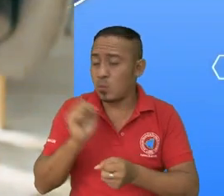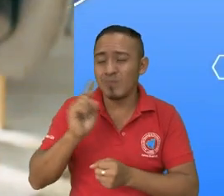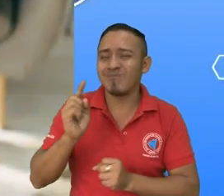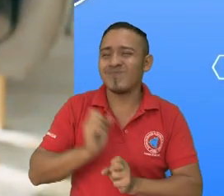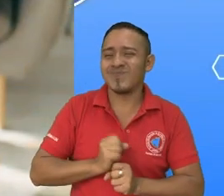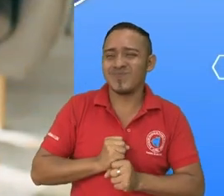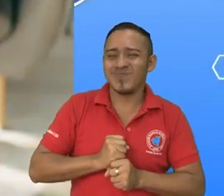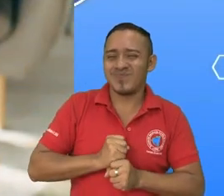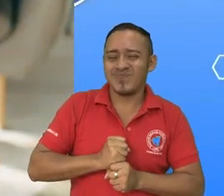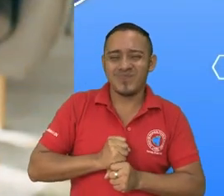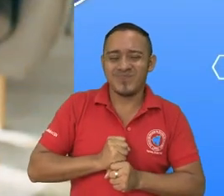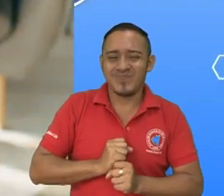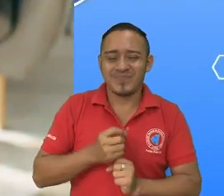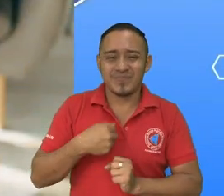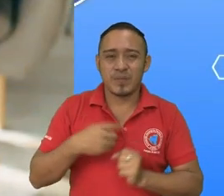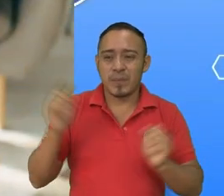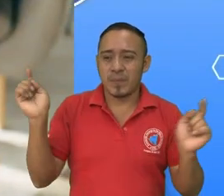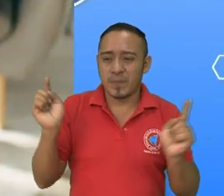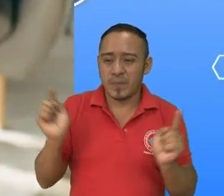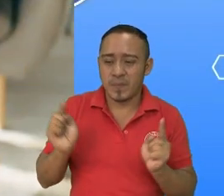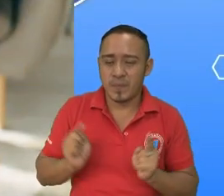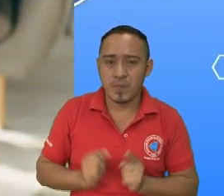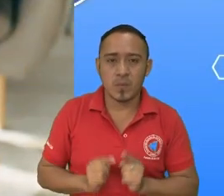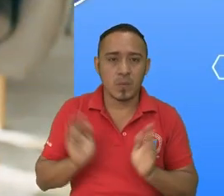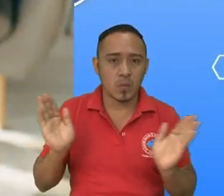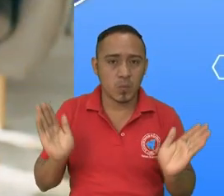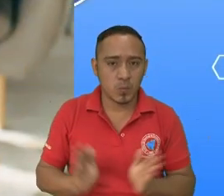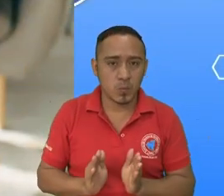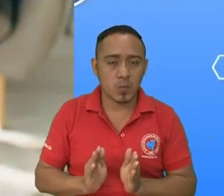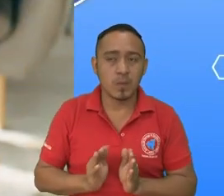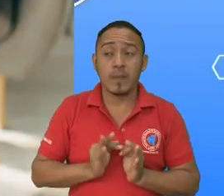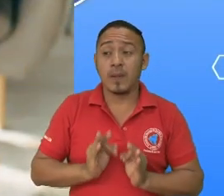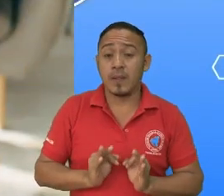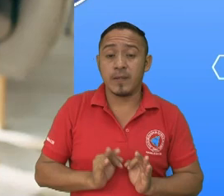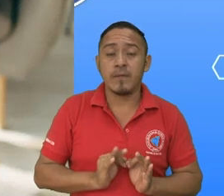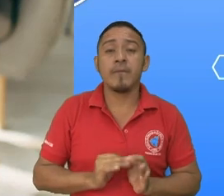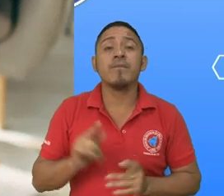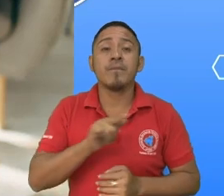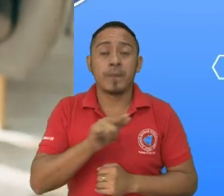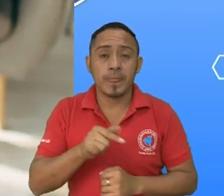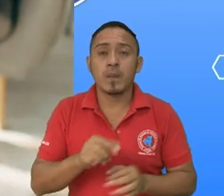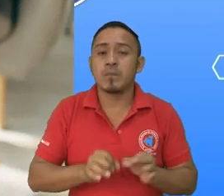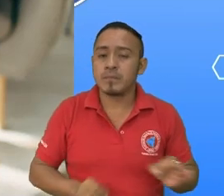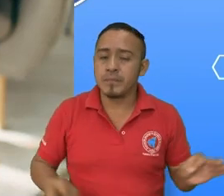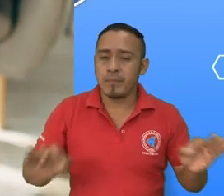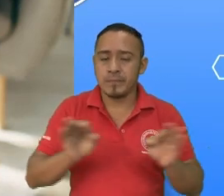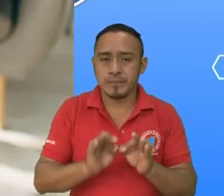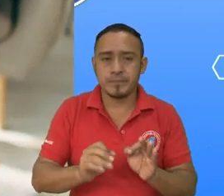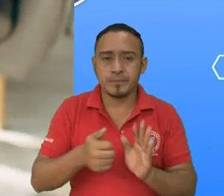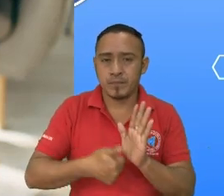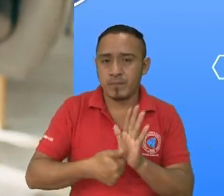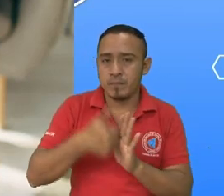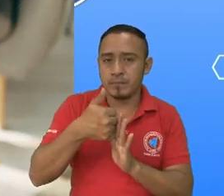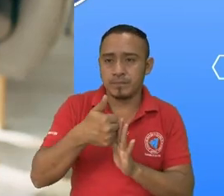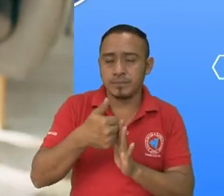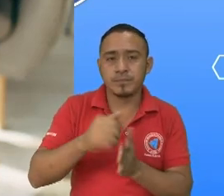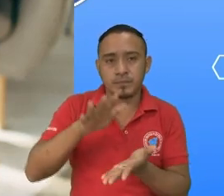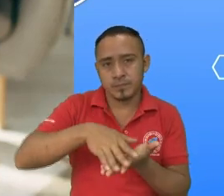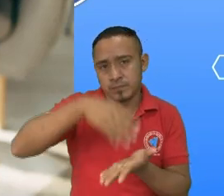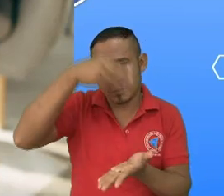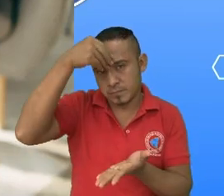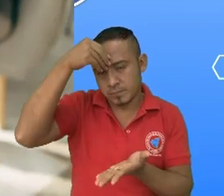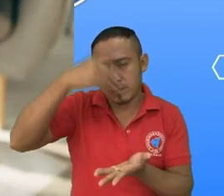peso. Entonces ahí es donde a ellos les van bajando la autoestima. La importancia de la autoestima es